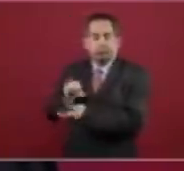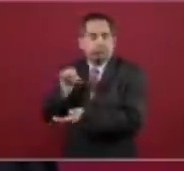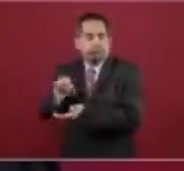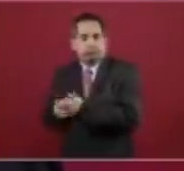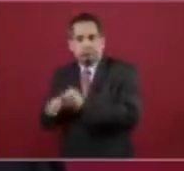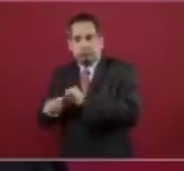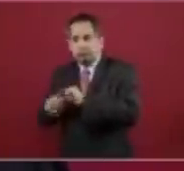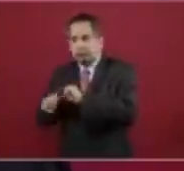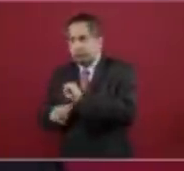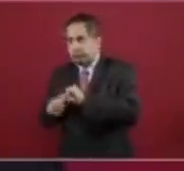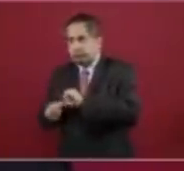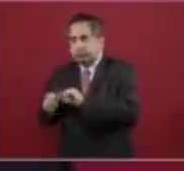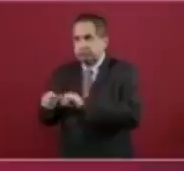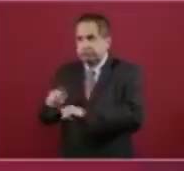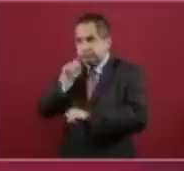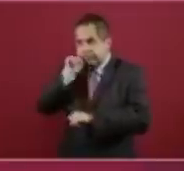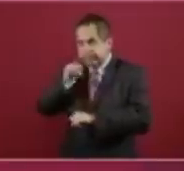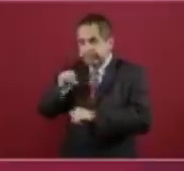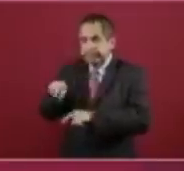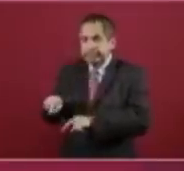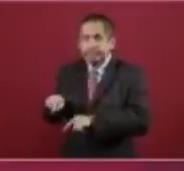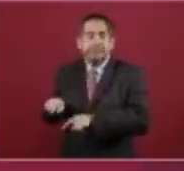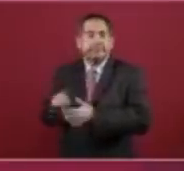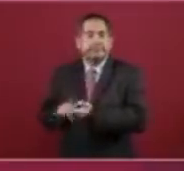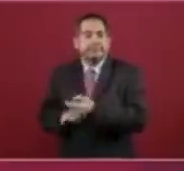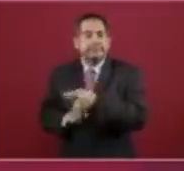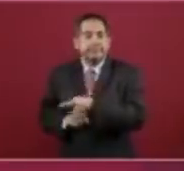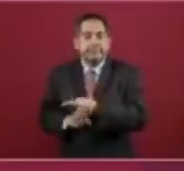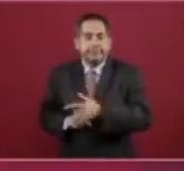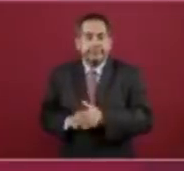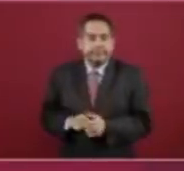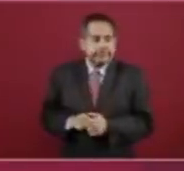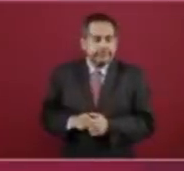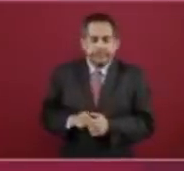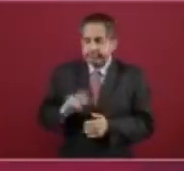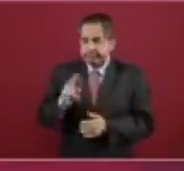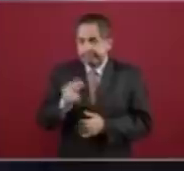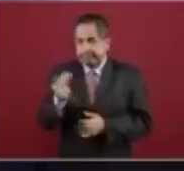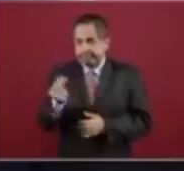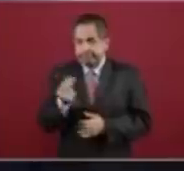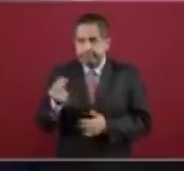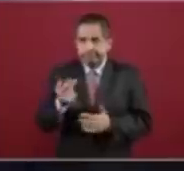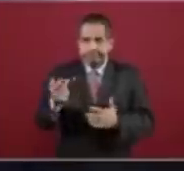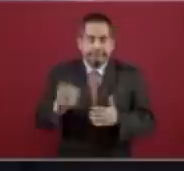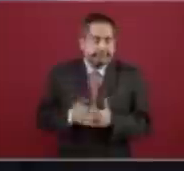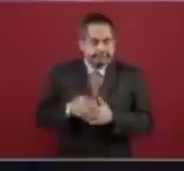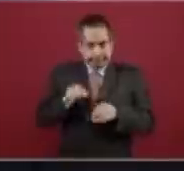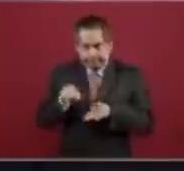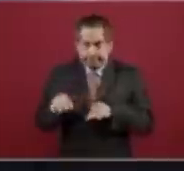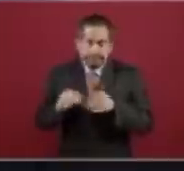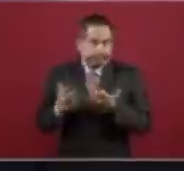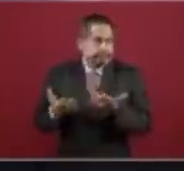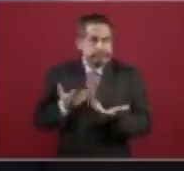centroamericanos que tienen la necesidad de trabajar.